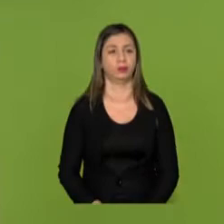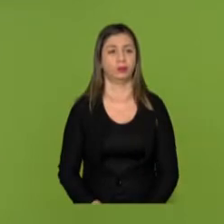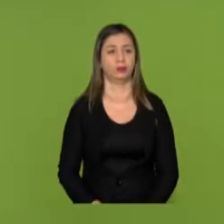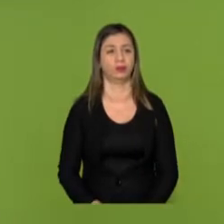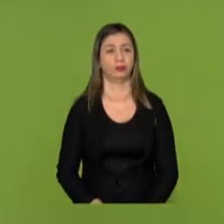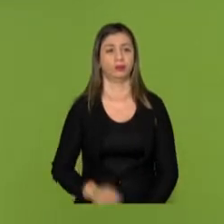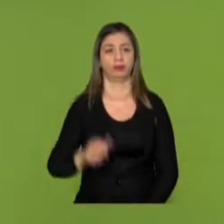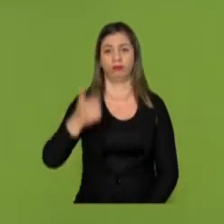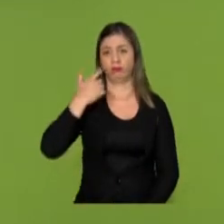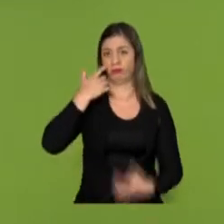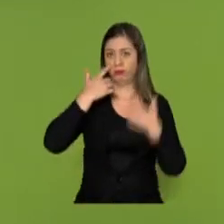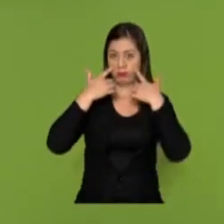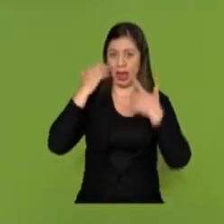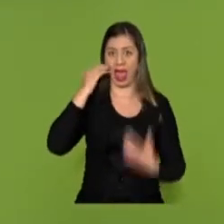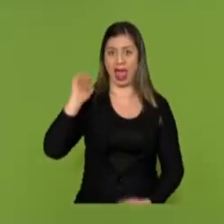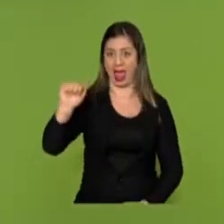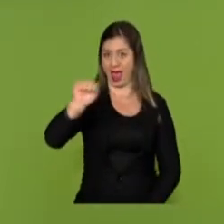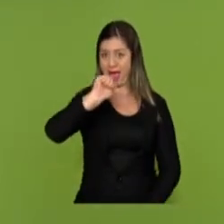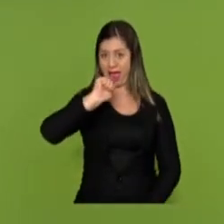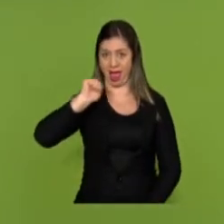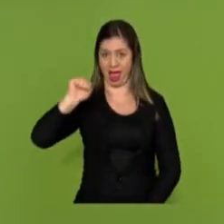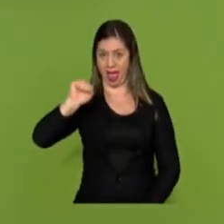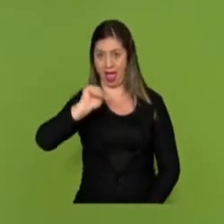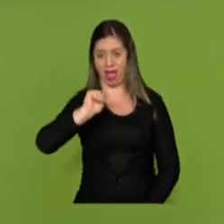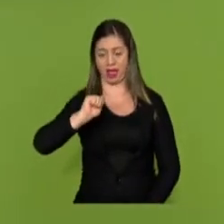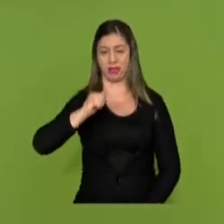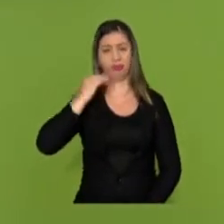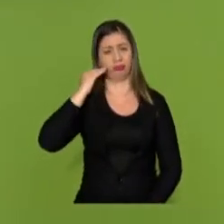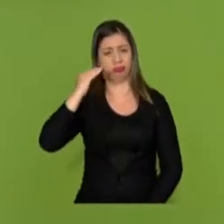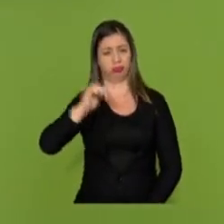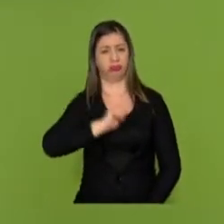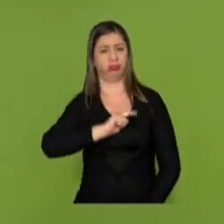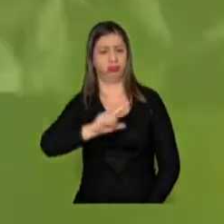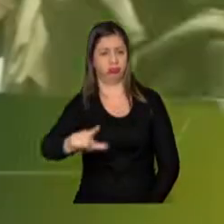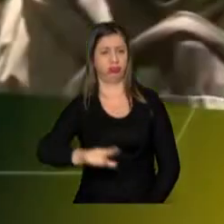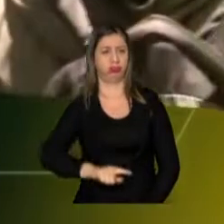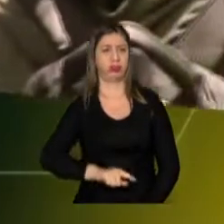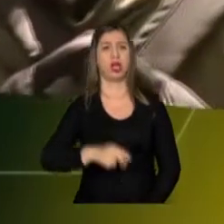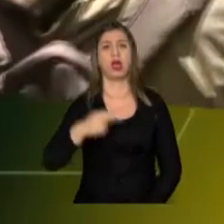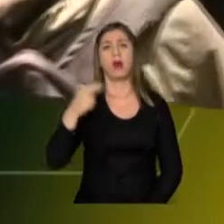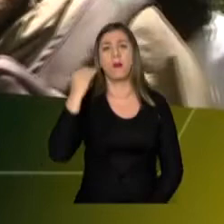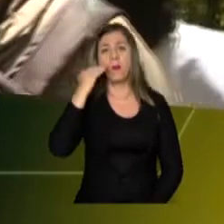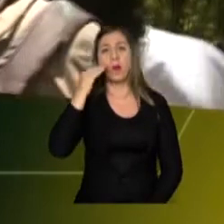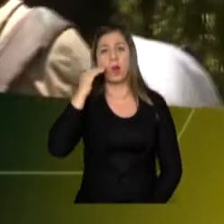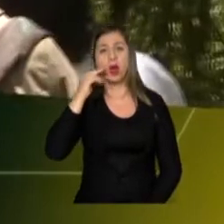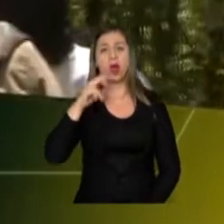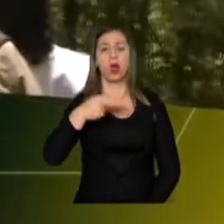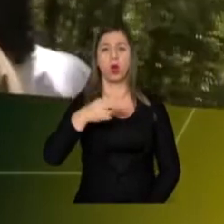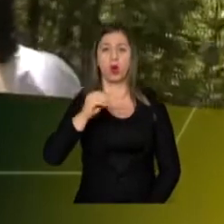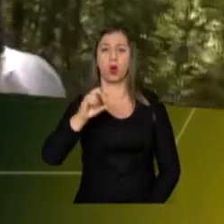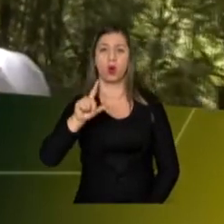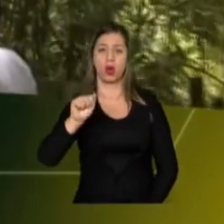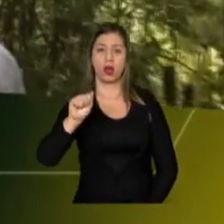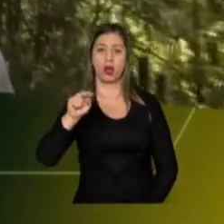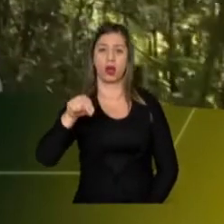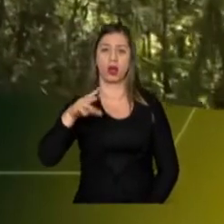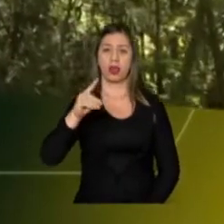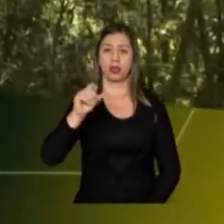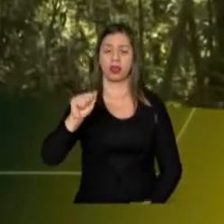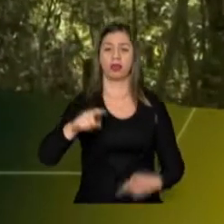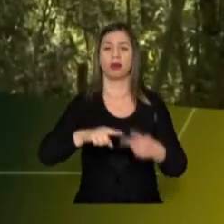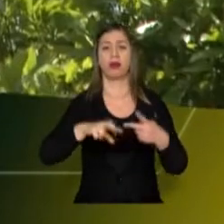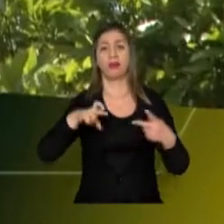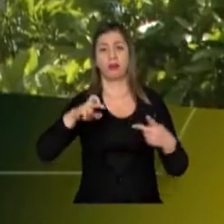un protagonismo de las mujeres este año. Judith Mirembe de Uganda está hablando Patricia Zurita, la